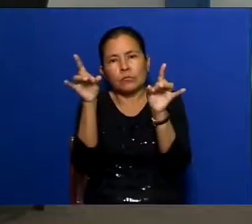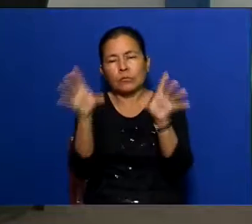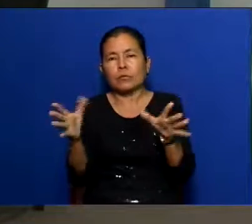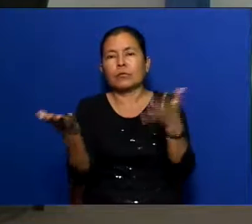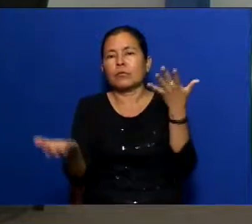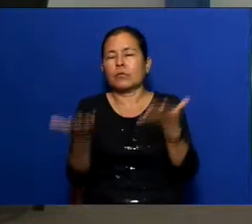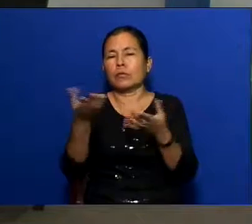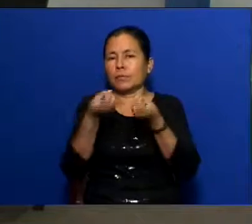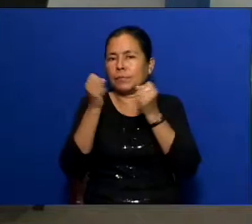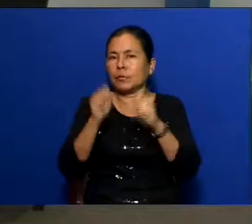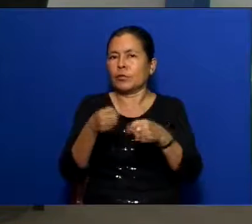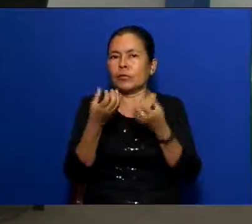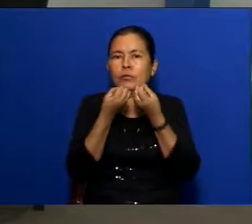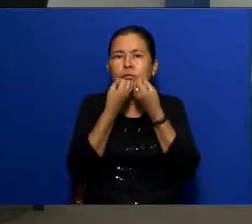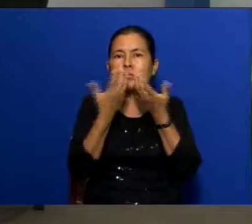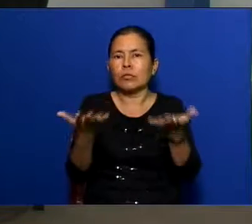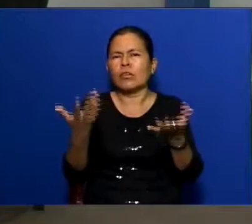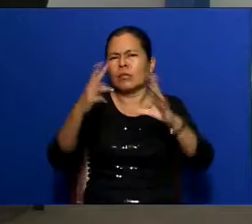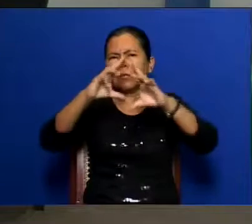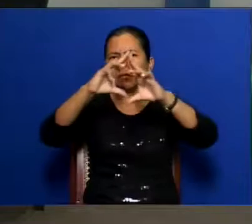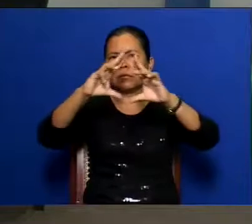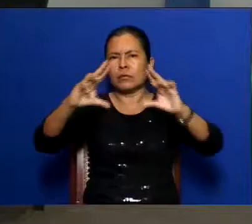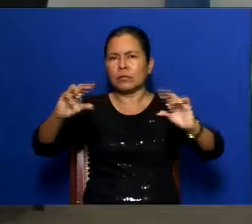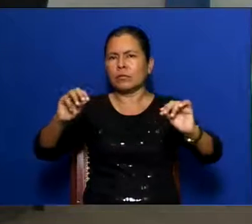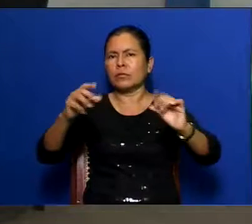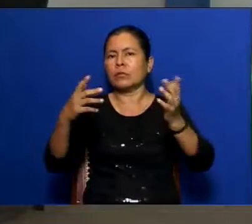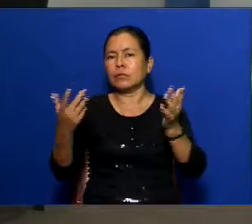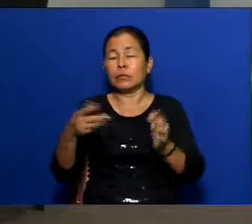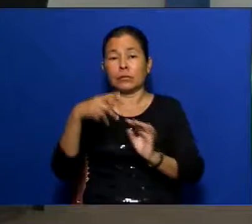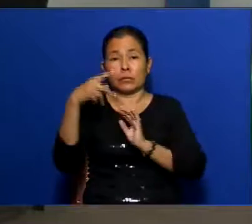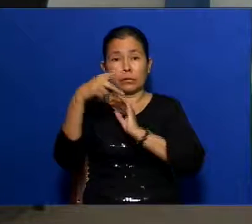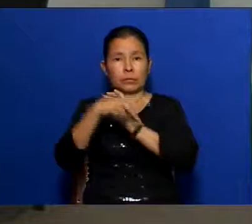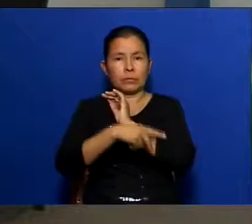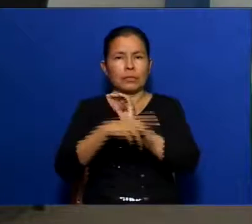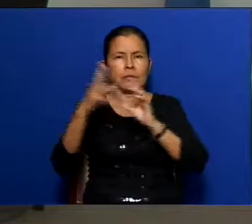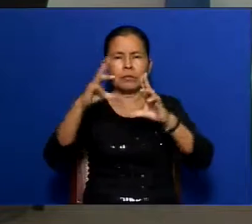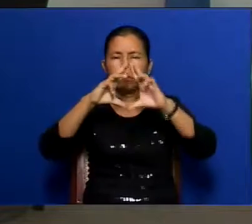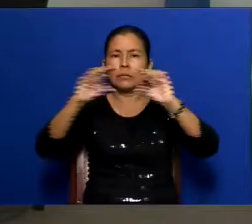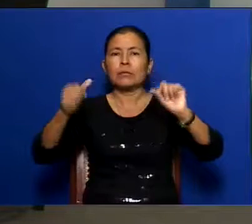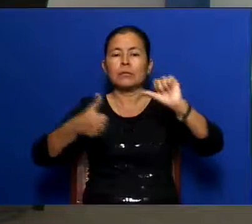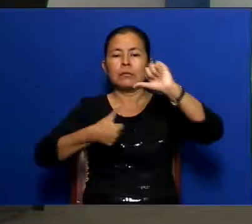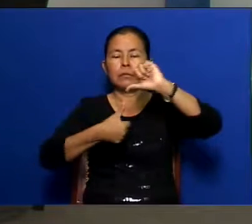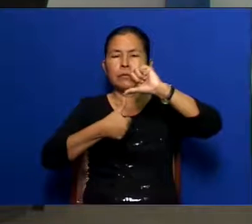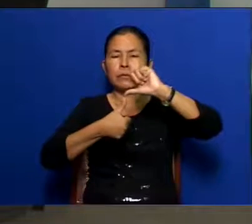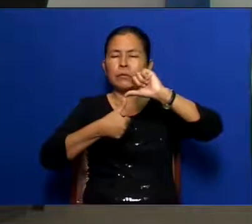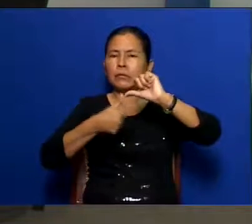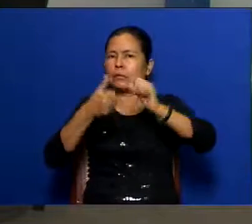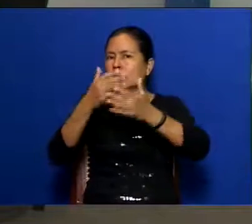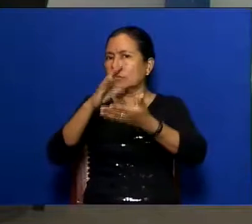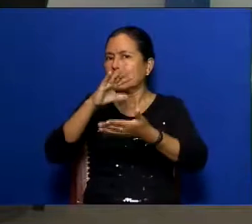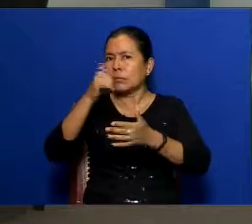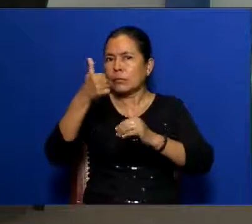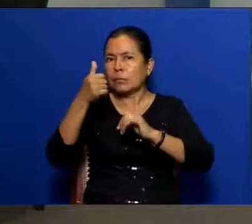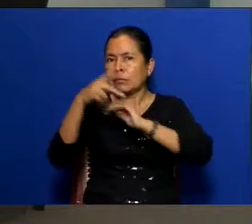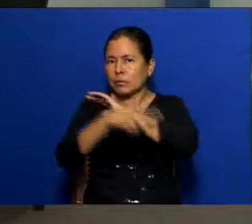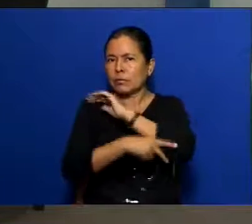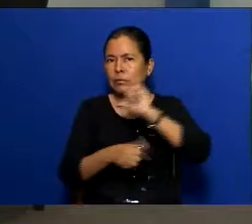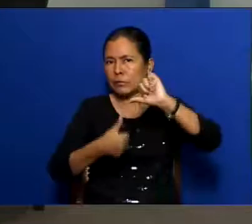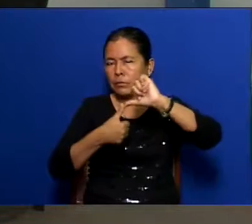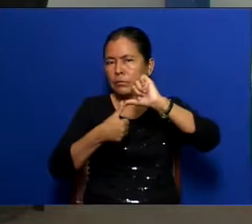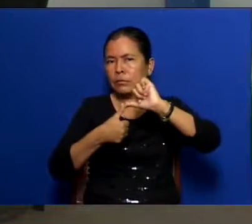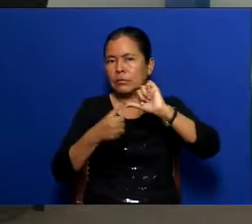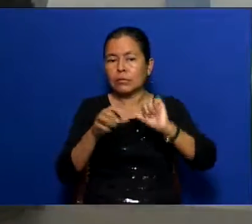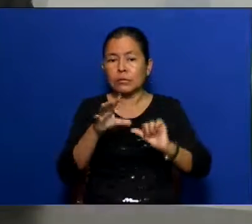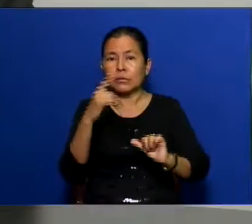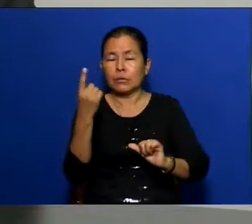para decirlo, en Nicaragua es el país de América Central, de los seis países de América Central, incluido